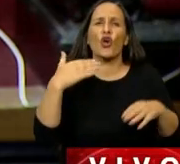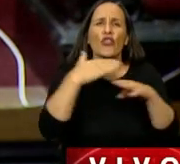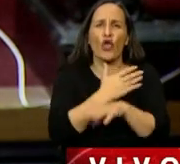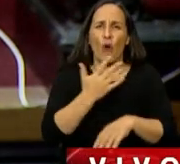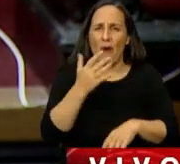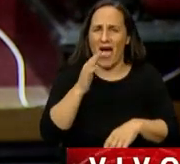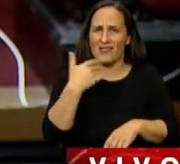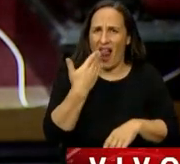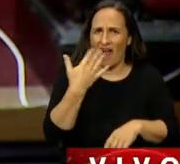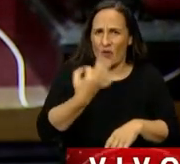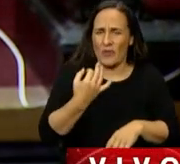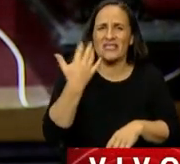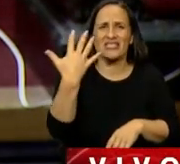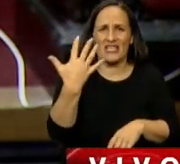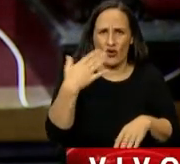5 idiomas.